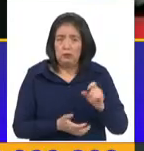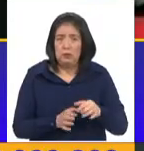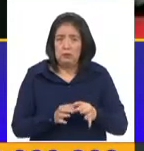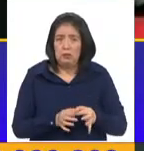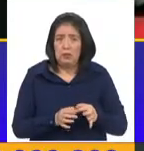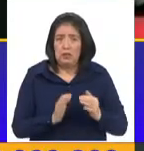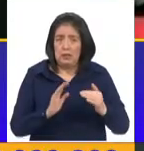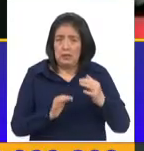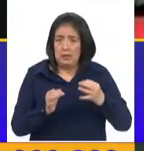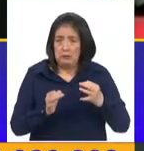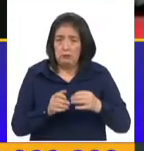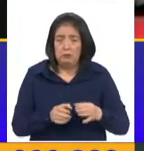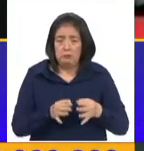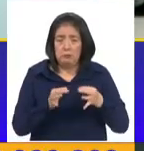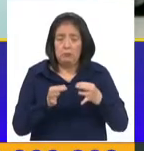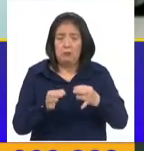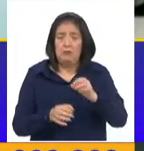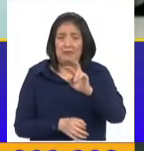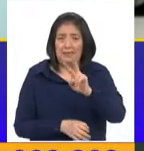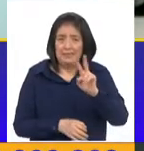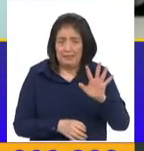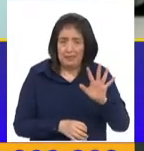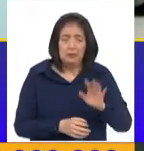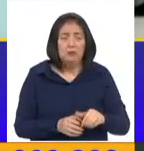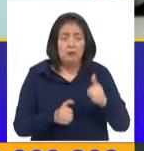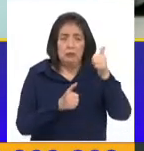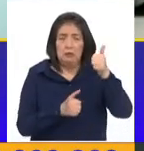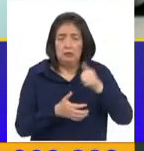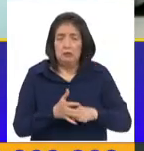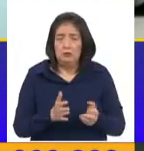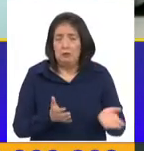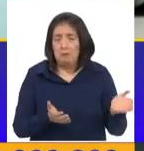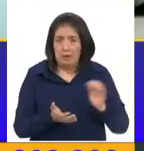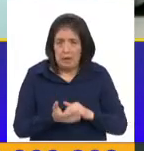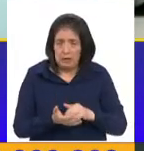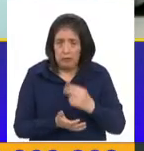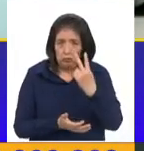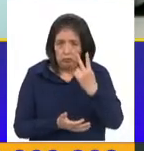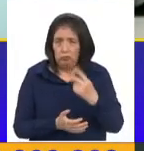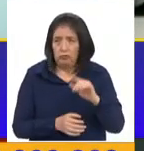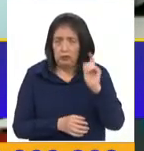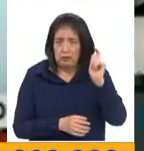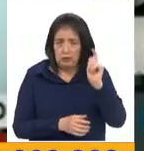pospuso para el 25 de agosto, donde se presentarán 2 testigos más.